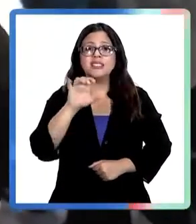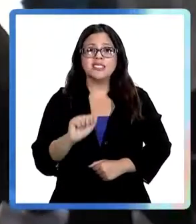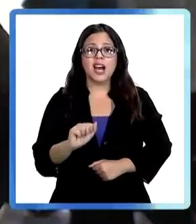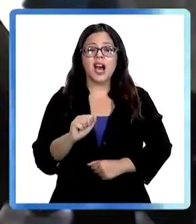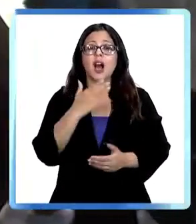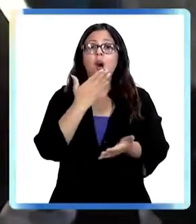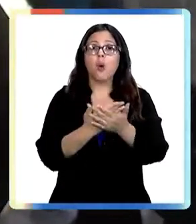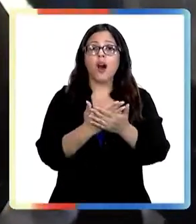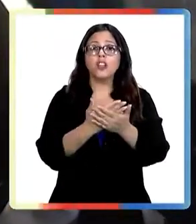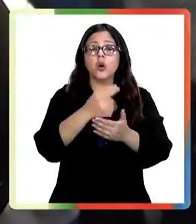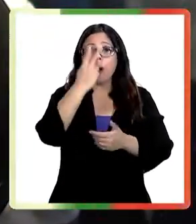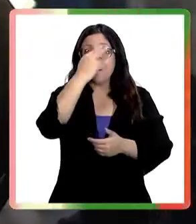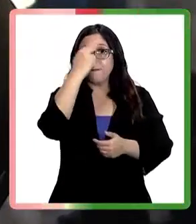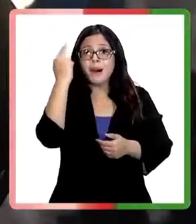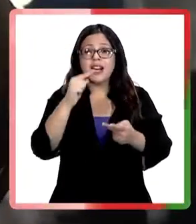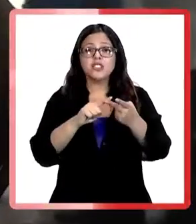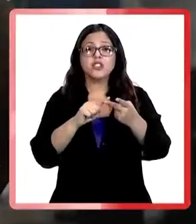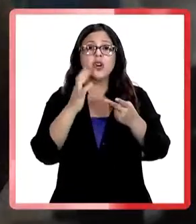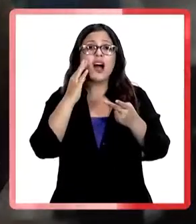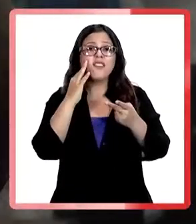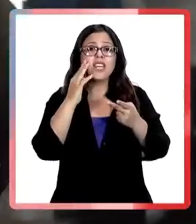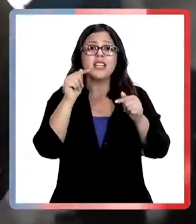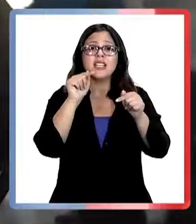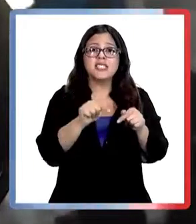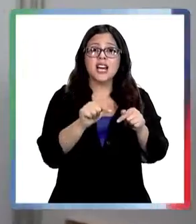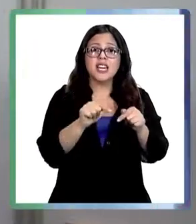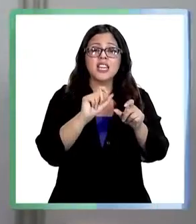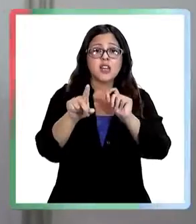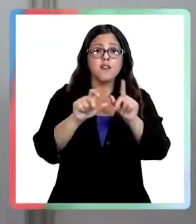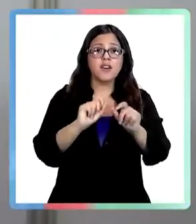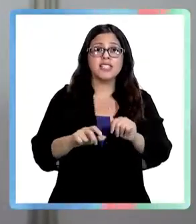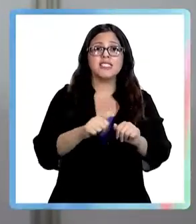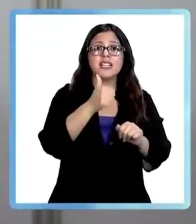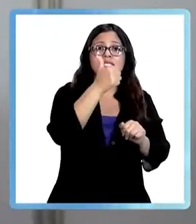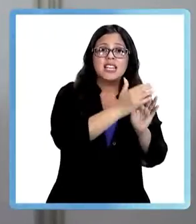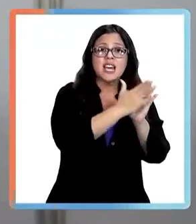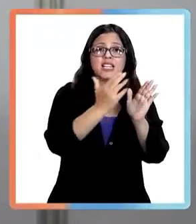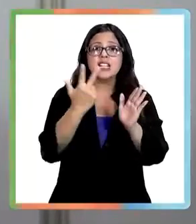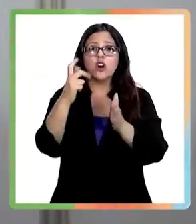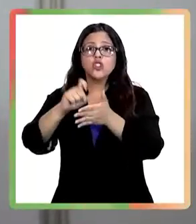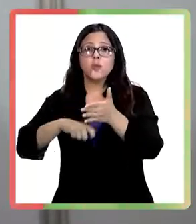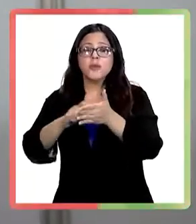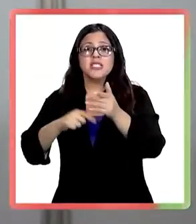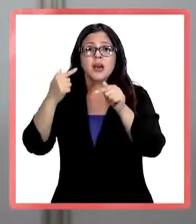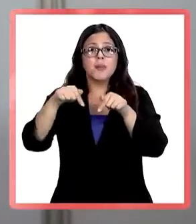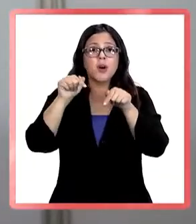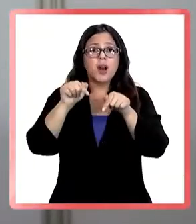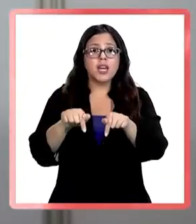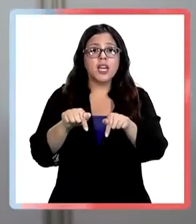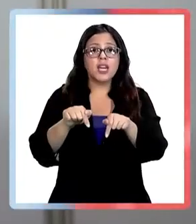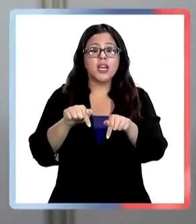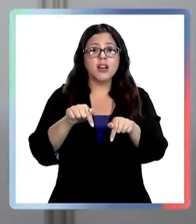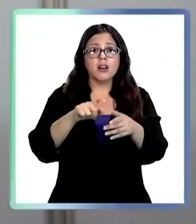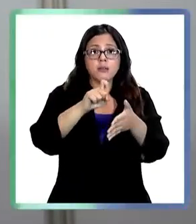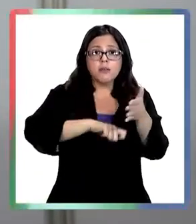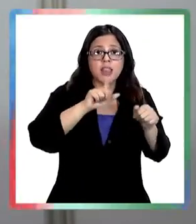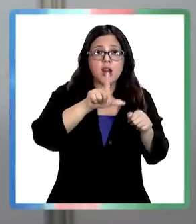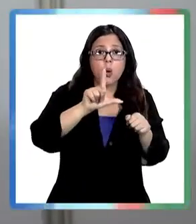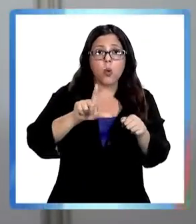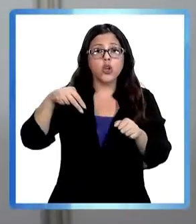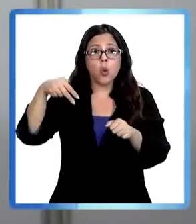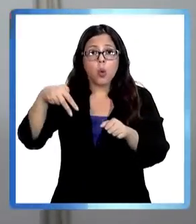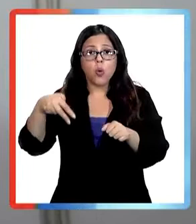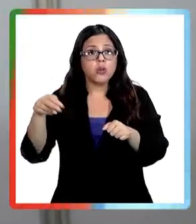marzo-abril, sabiendo que los anticuerpos duran 6 y 8 meses. Y resulta que el brote no vino en junio-julio, sino que vino